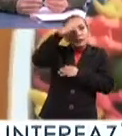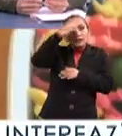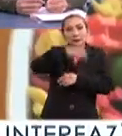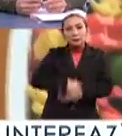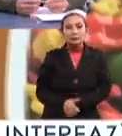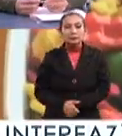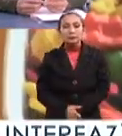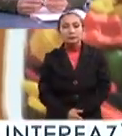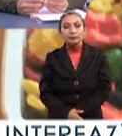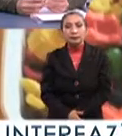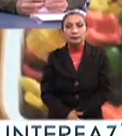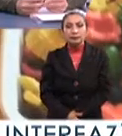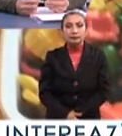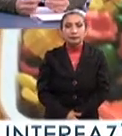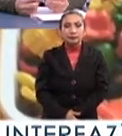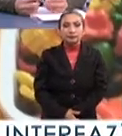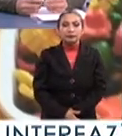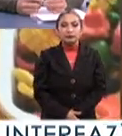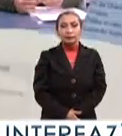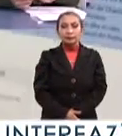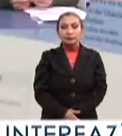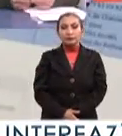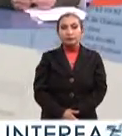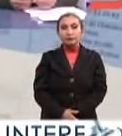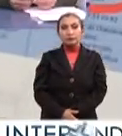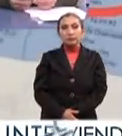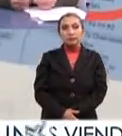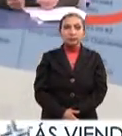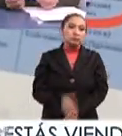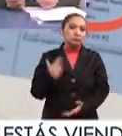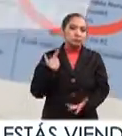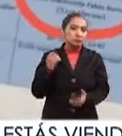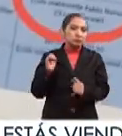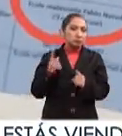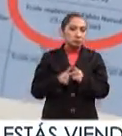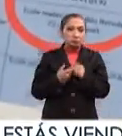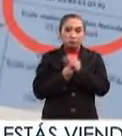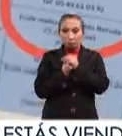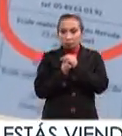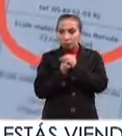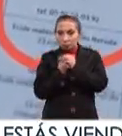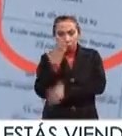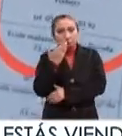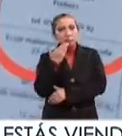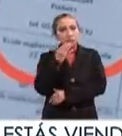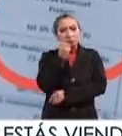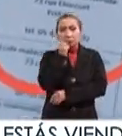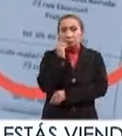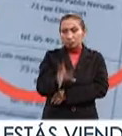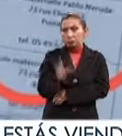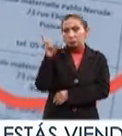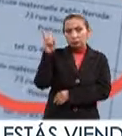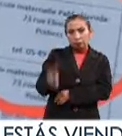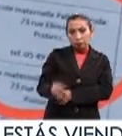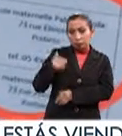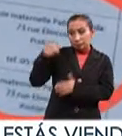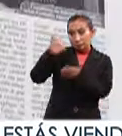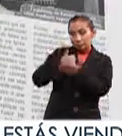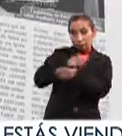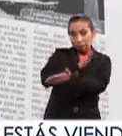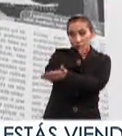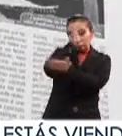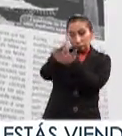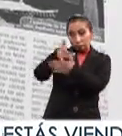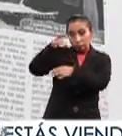experiencia? Pues fue algo muy nuevo, pero estuvo muy, muy padre. La verdad es que en la ciudad que me